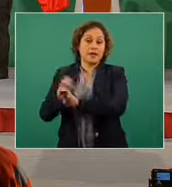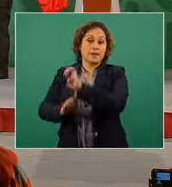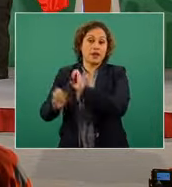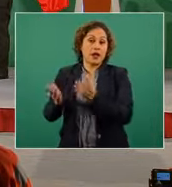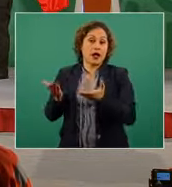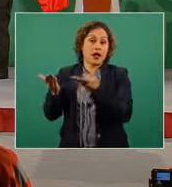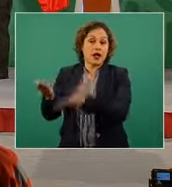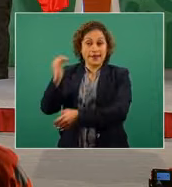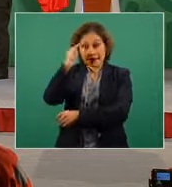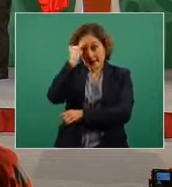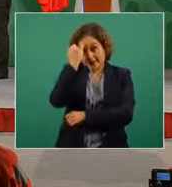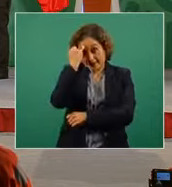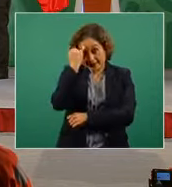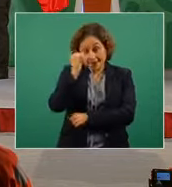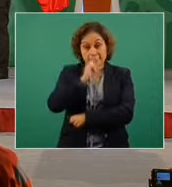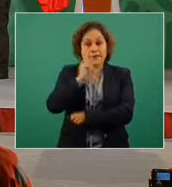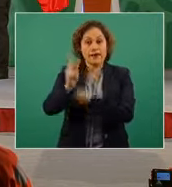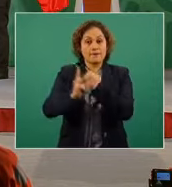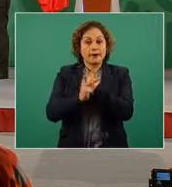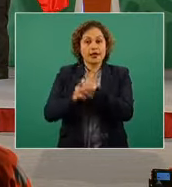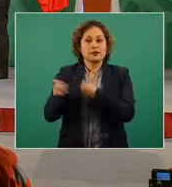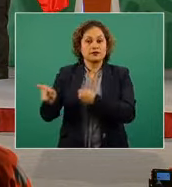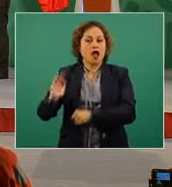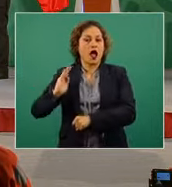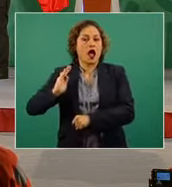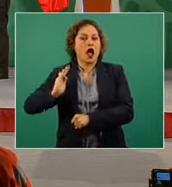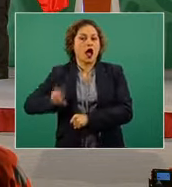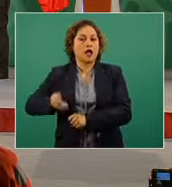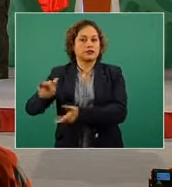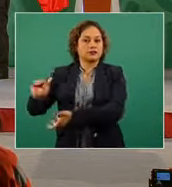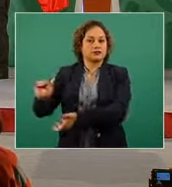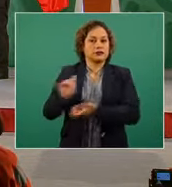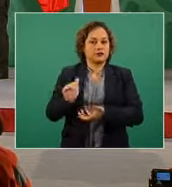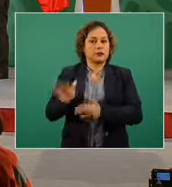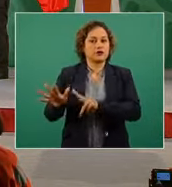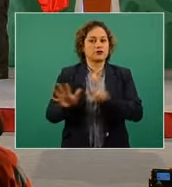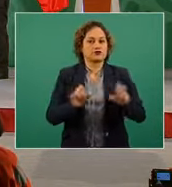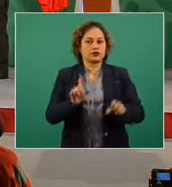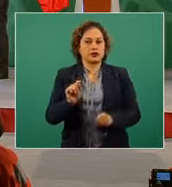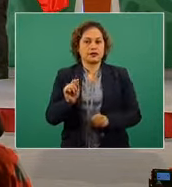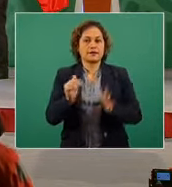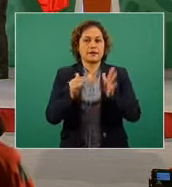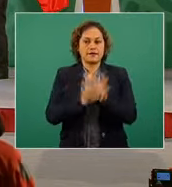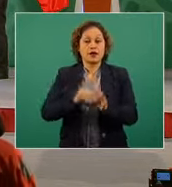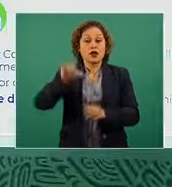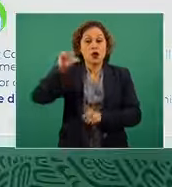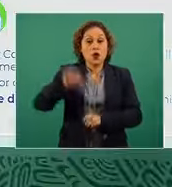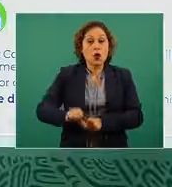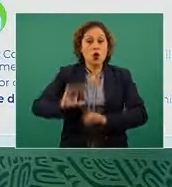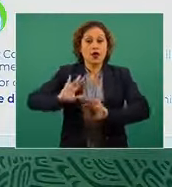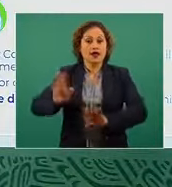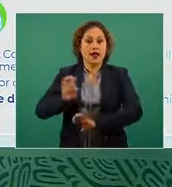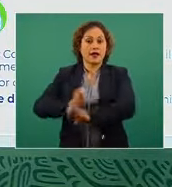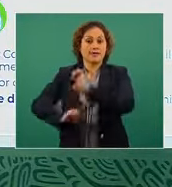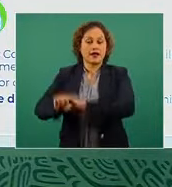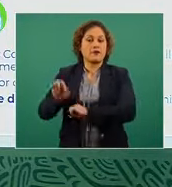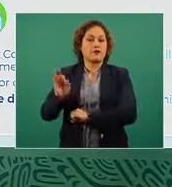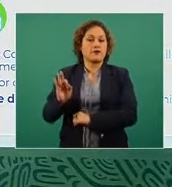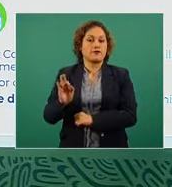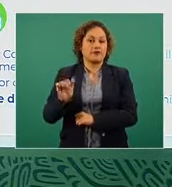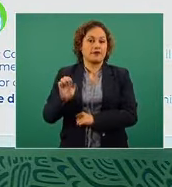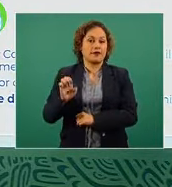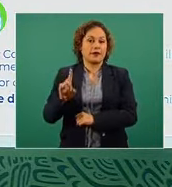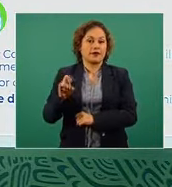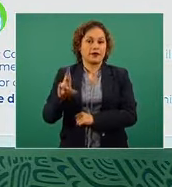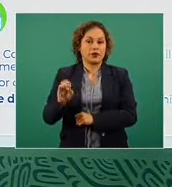nos autorizaran la salida de estos 870 mil, y ya me mandó hoy el embajador Federico Salas, hace un momentito, la